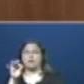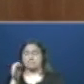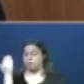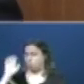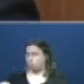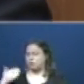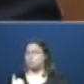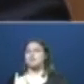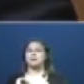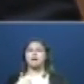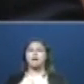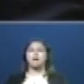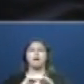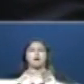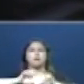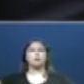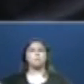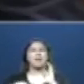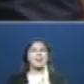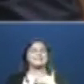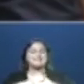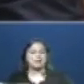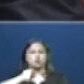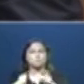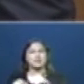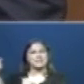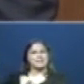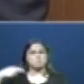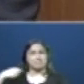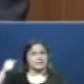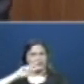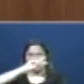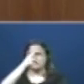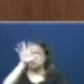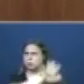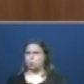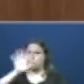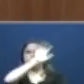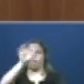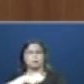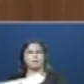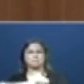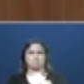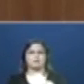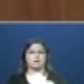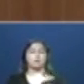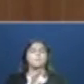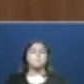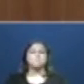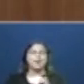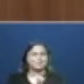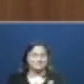de integración de la población inmigrante lo que nos convierte en la segunda comunidad que se dota de una norma de estas características para promover su